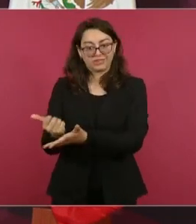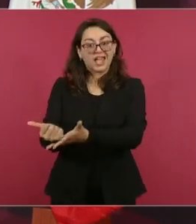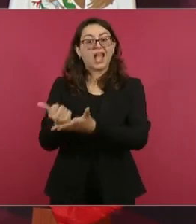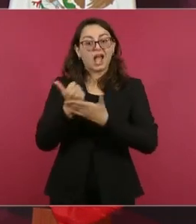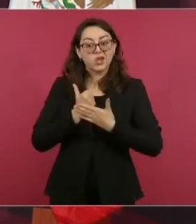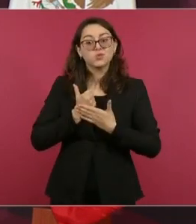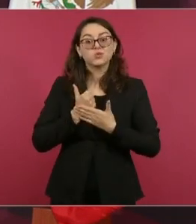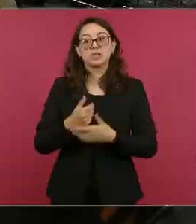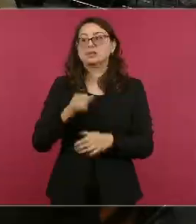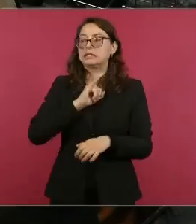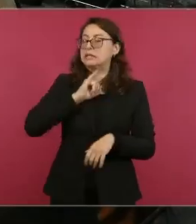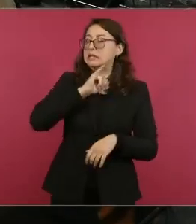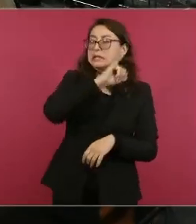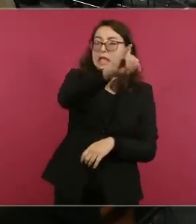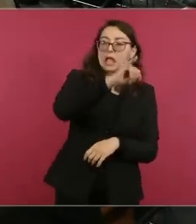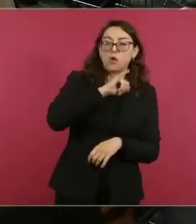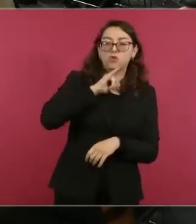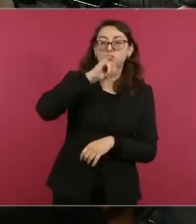para que lleguen los libros